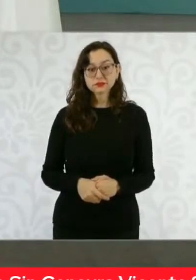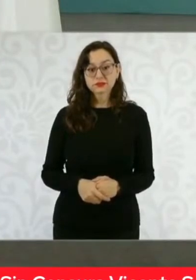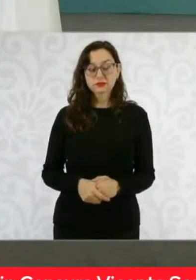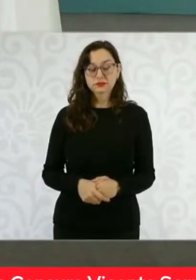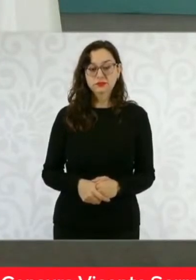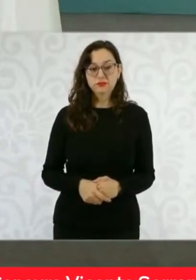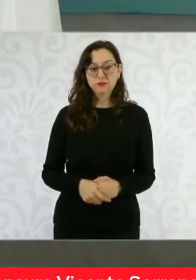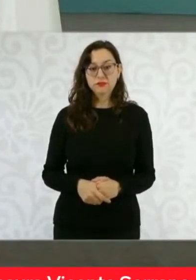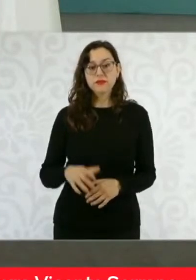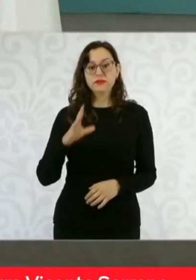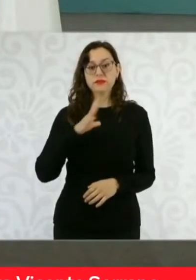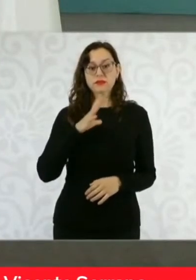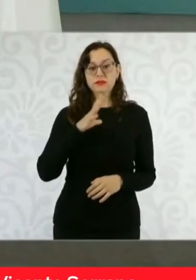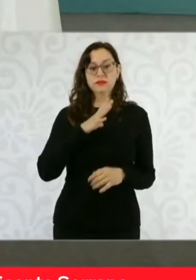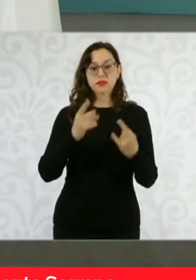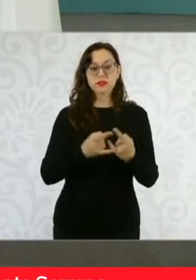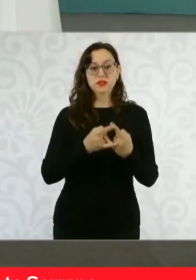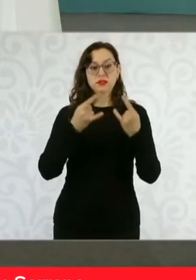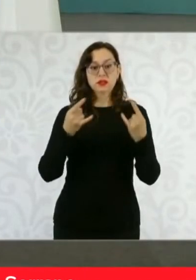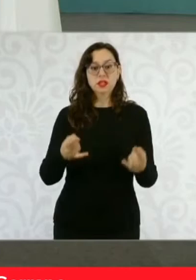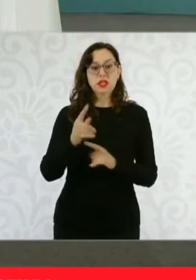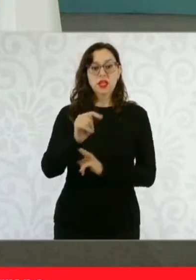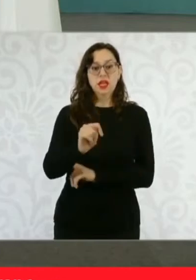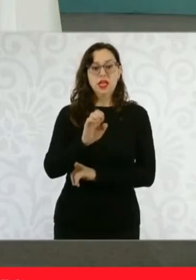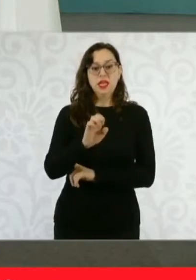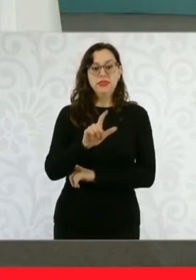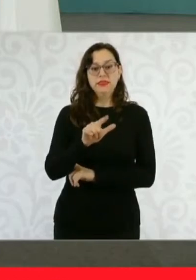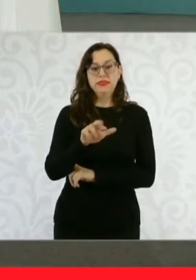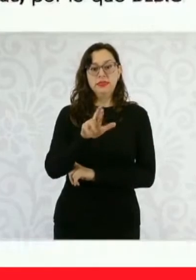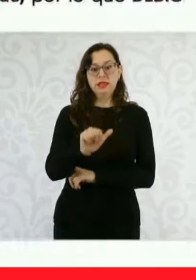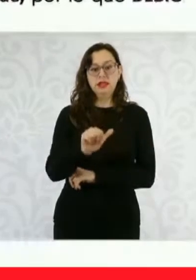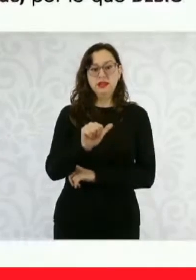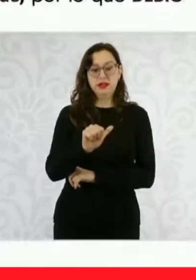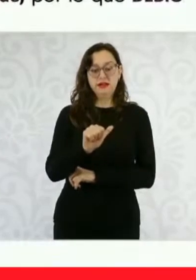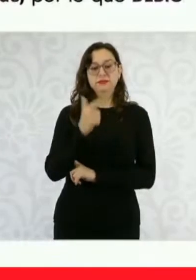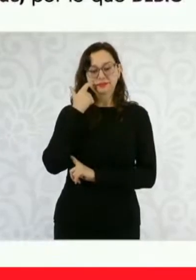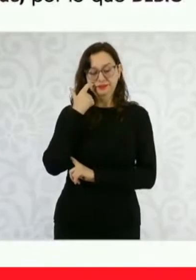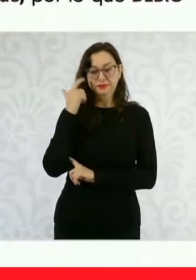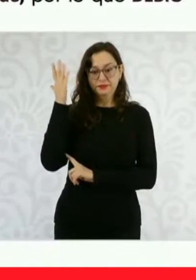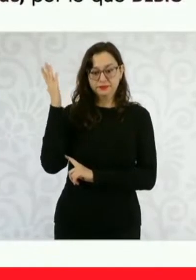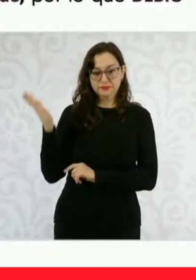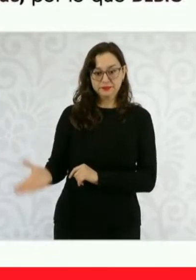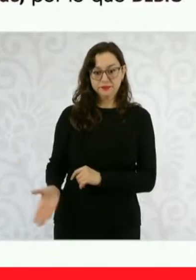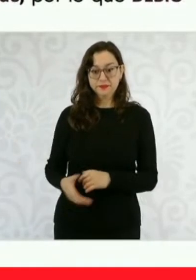Caso Telra Realty. Esta es una empresa.